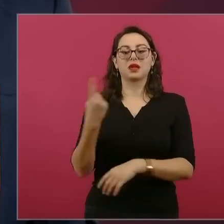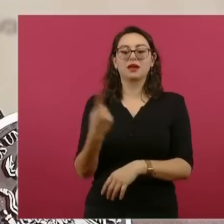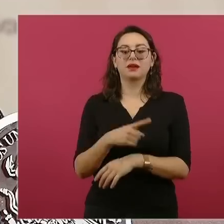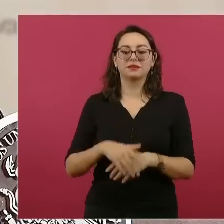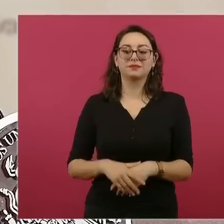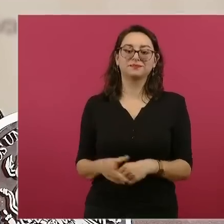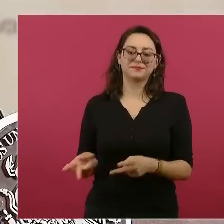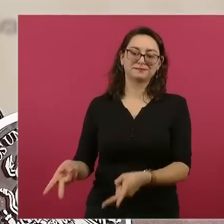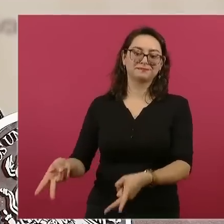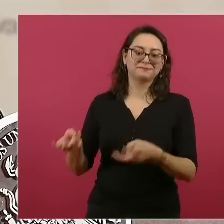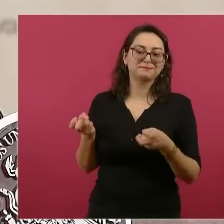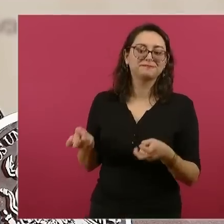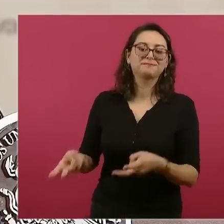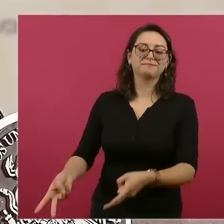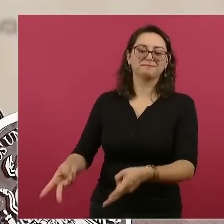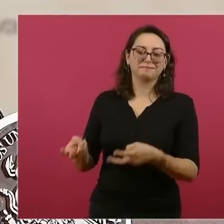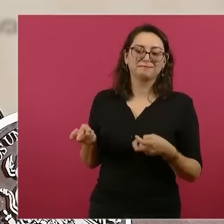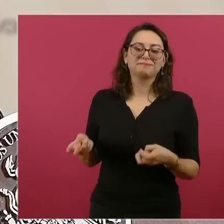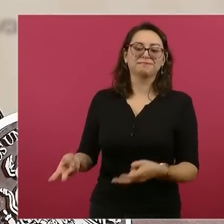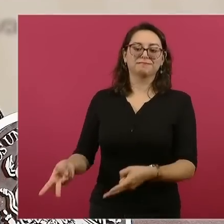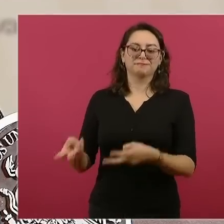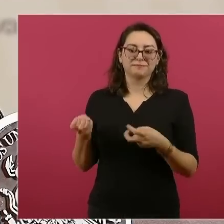se controla eso.